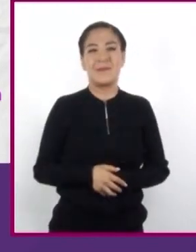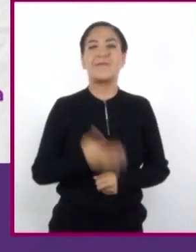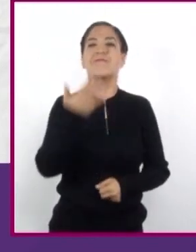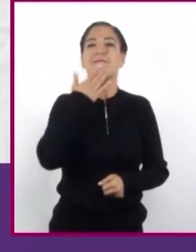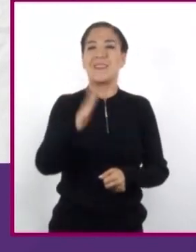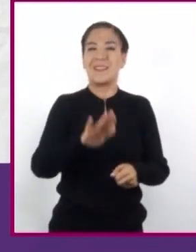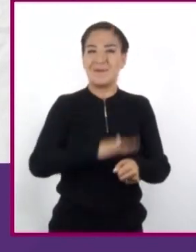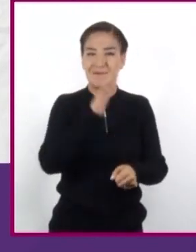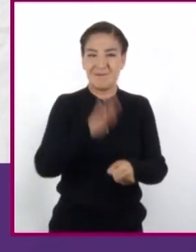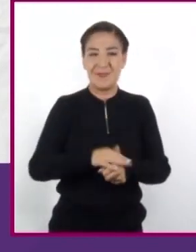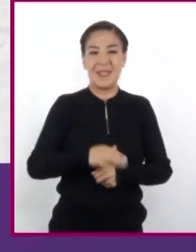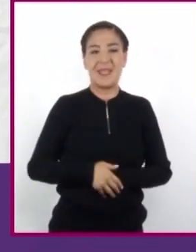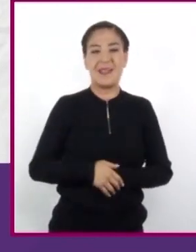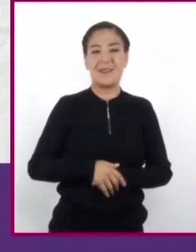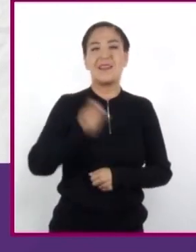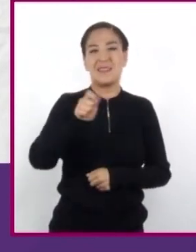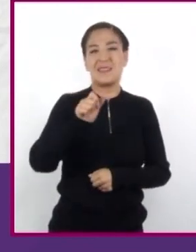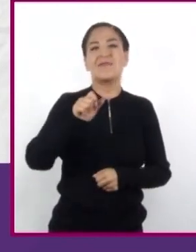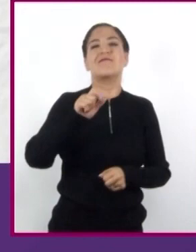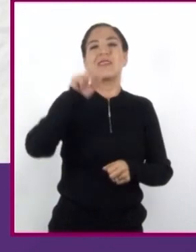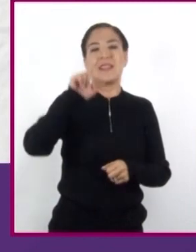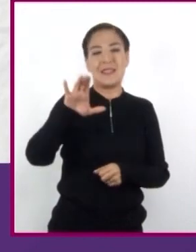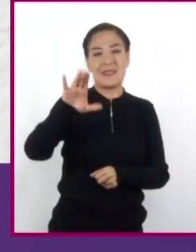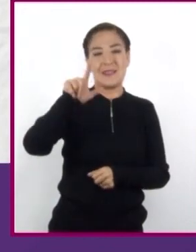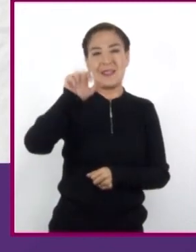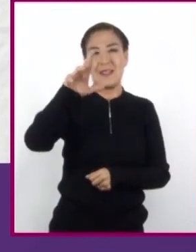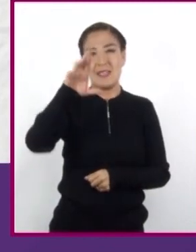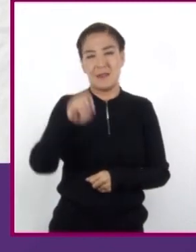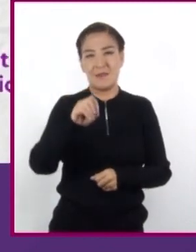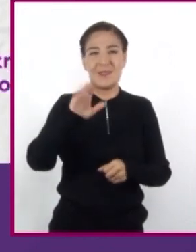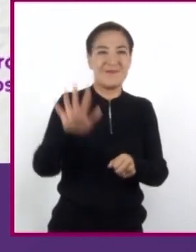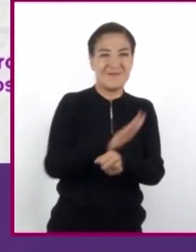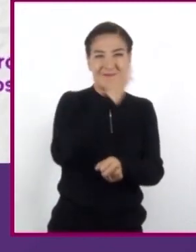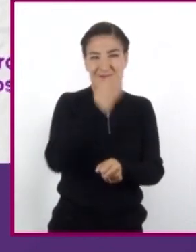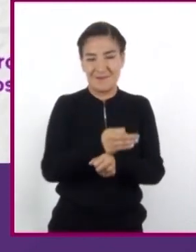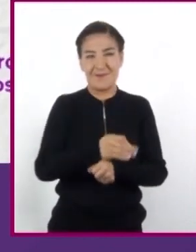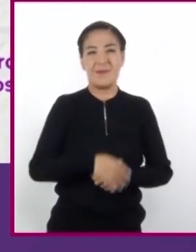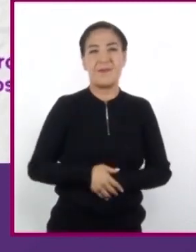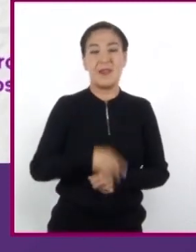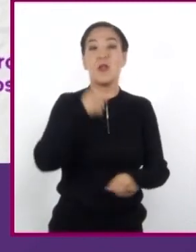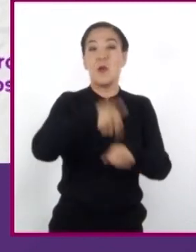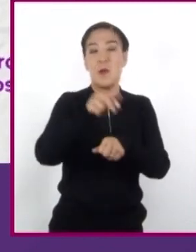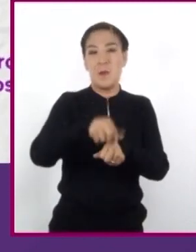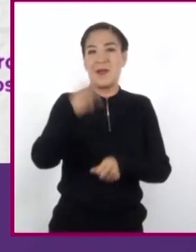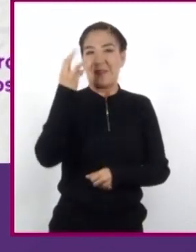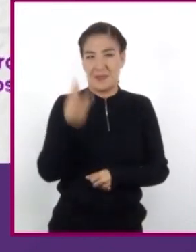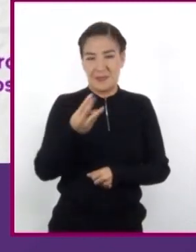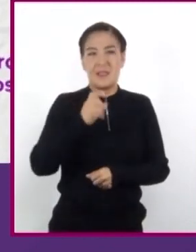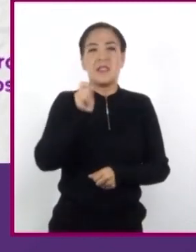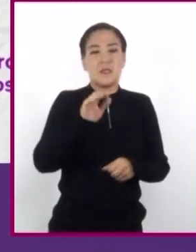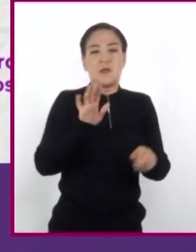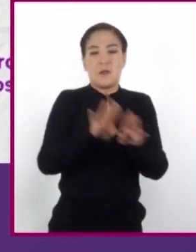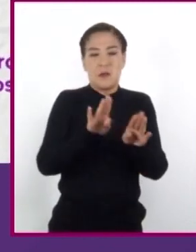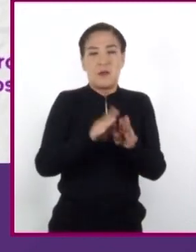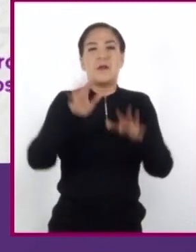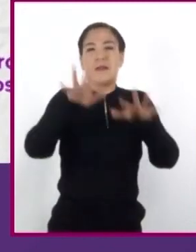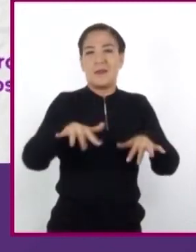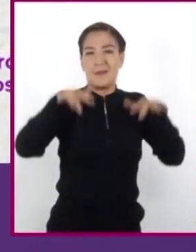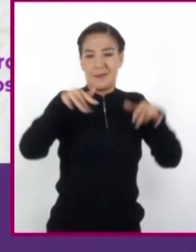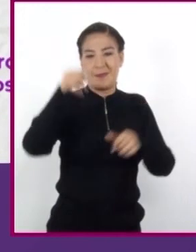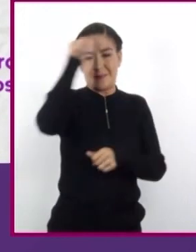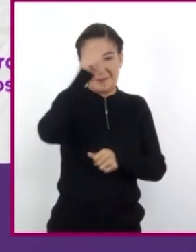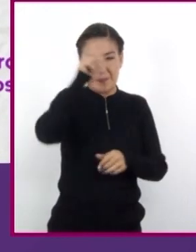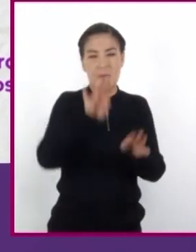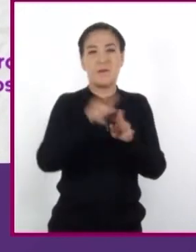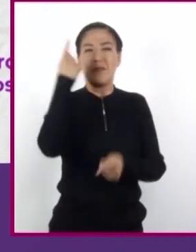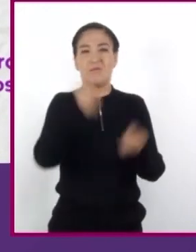Acertaron. El clero regular. Número 3. Clero que fue adquiriendo el control sobre la administración